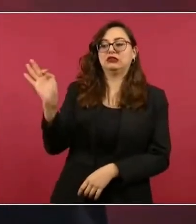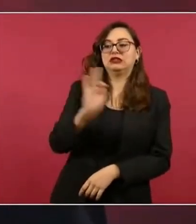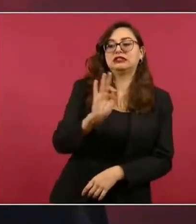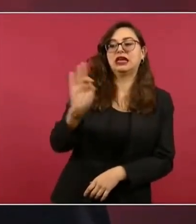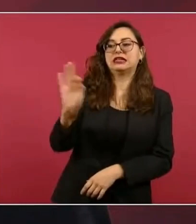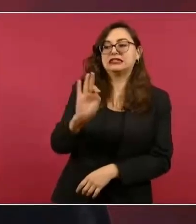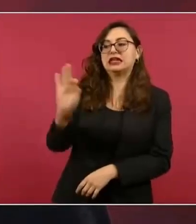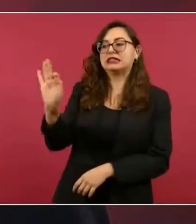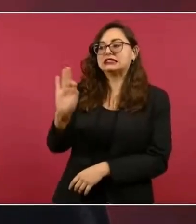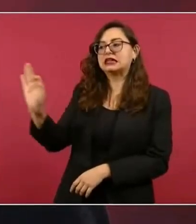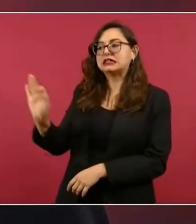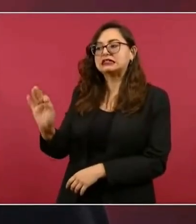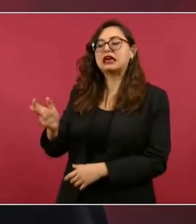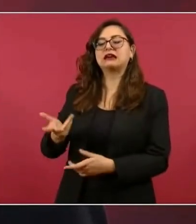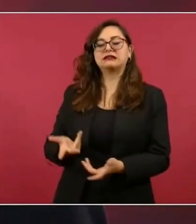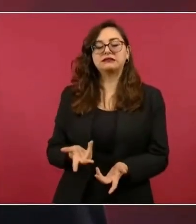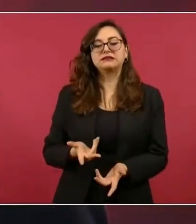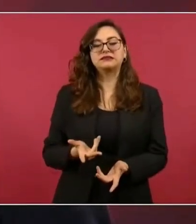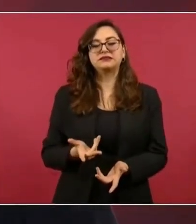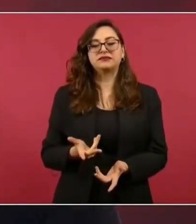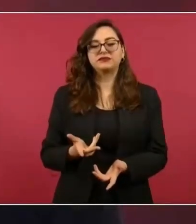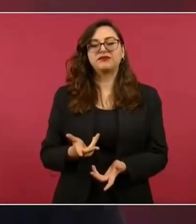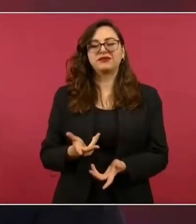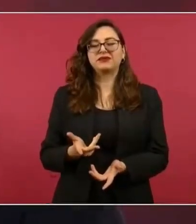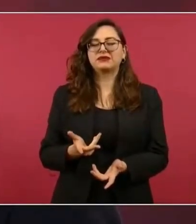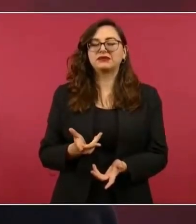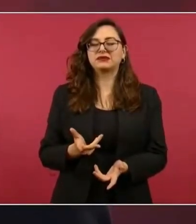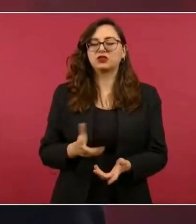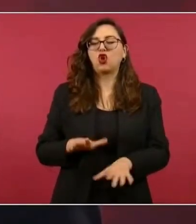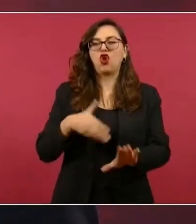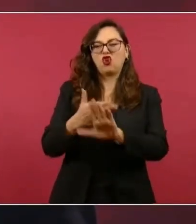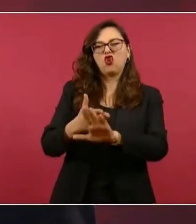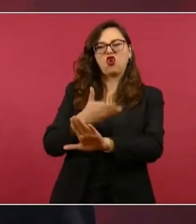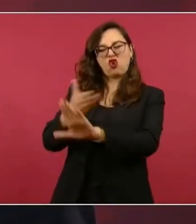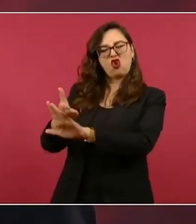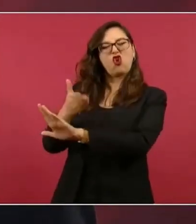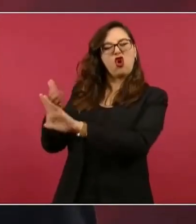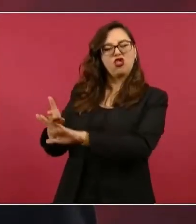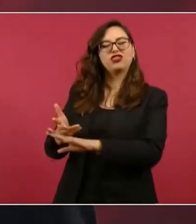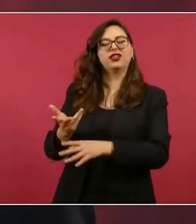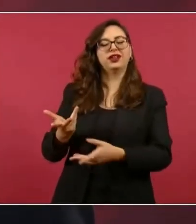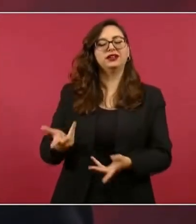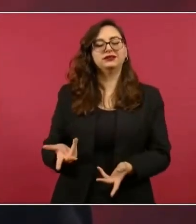tú, pero se usa despectivo.